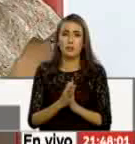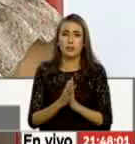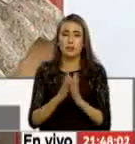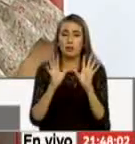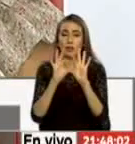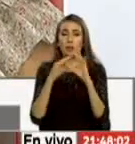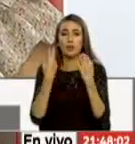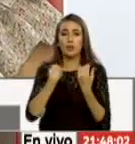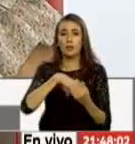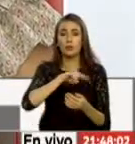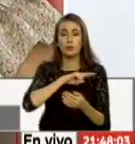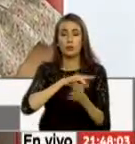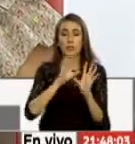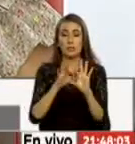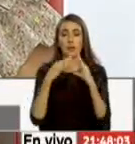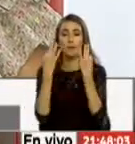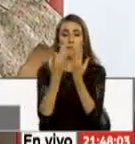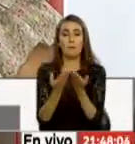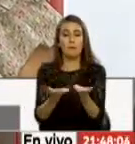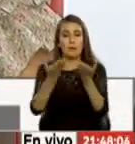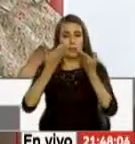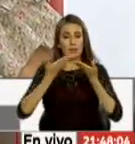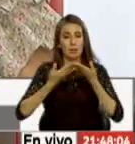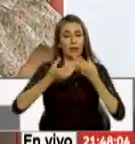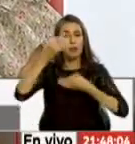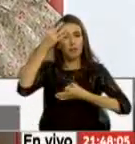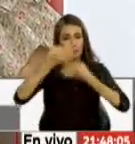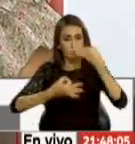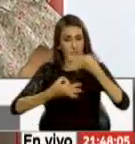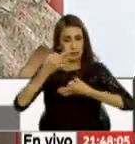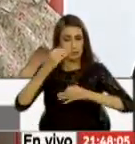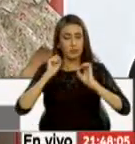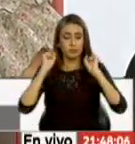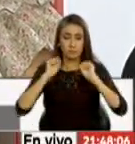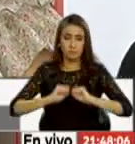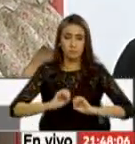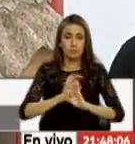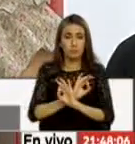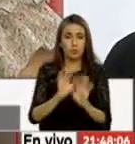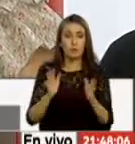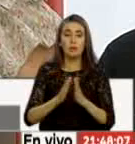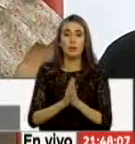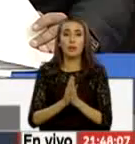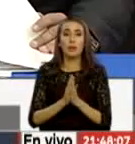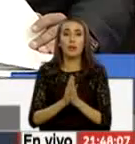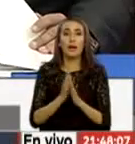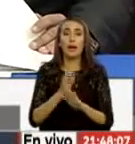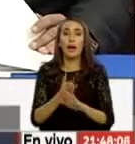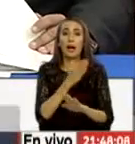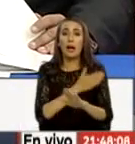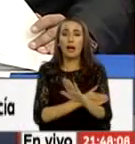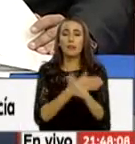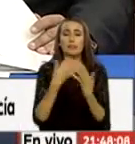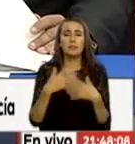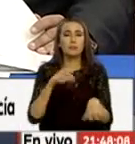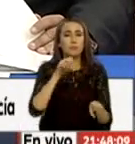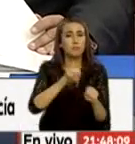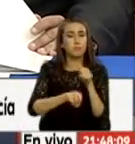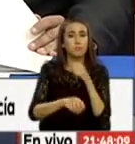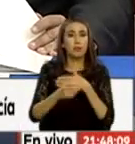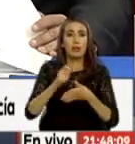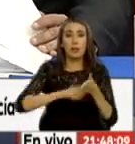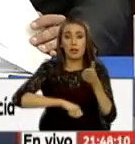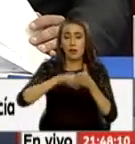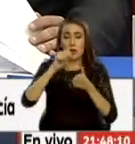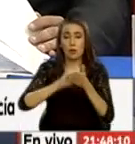recibe justicia al reconocerte el daño que se nos causó. El acuerdo de reparación fue firmado este